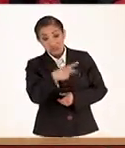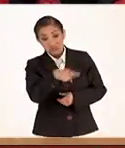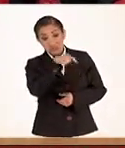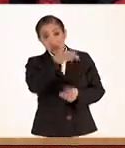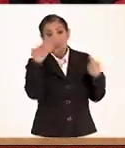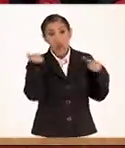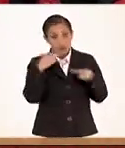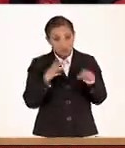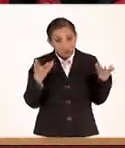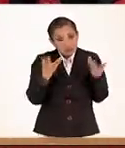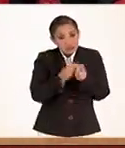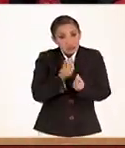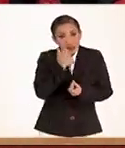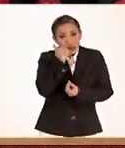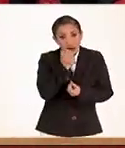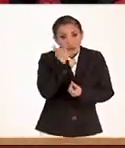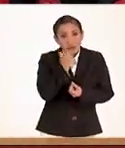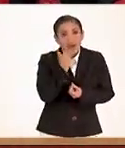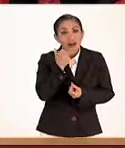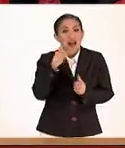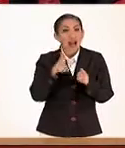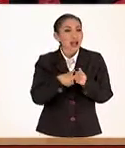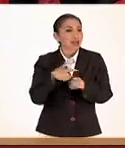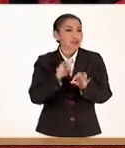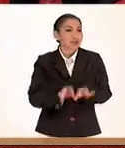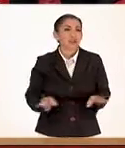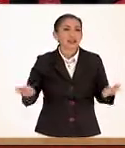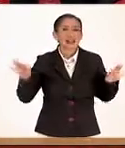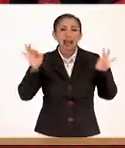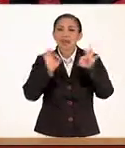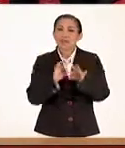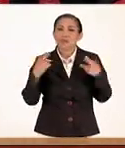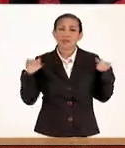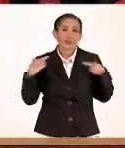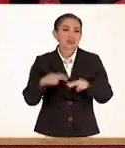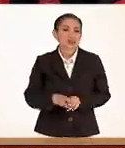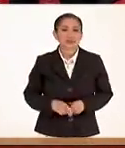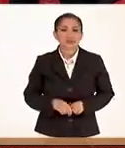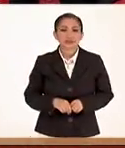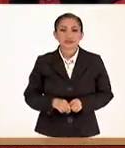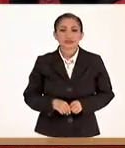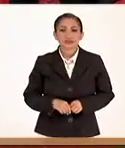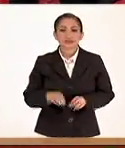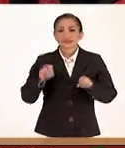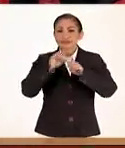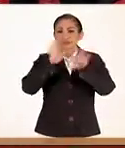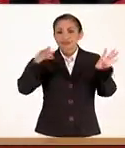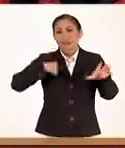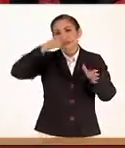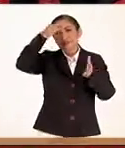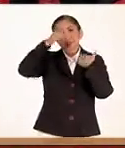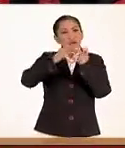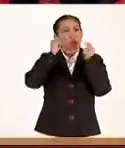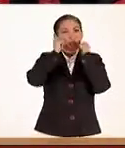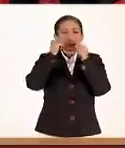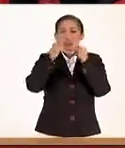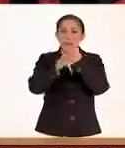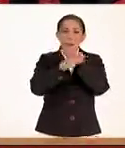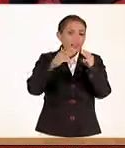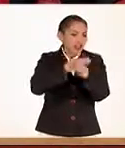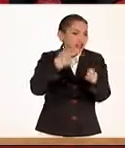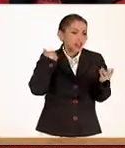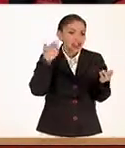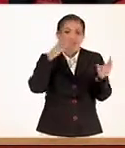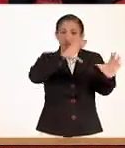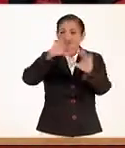ustedes de acercamiento con los alumnos algo que es muy importante entre los maestros y claro yo creo que no importa la materia que uno dé